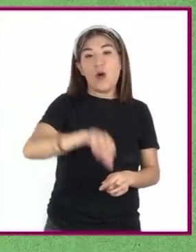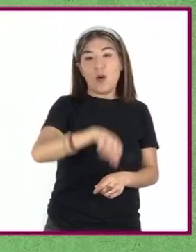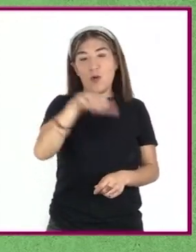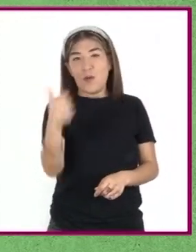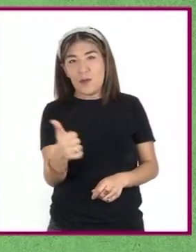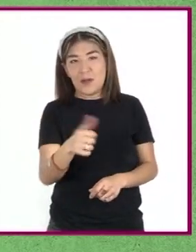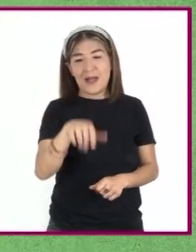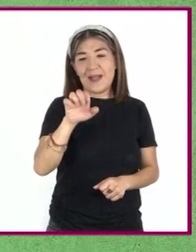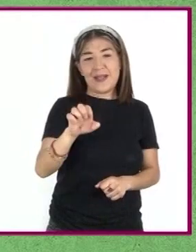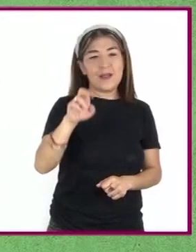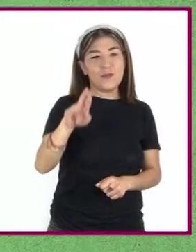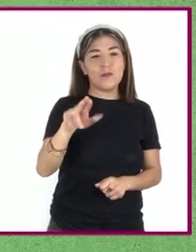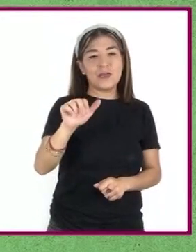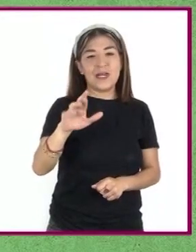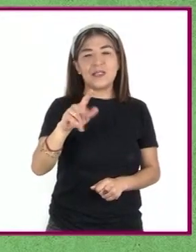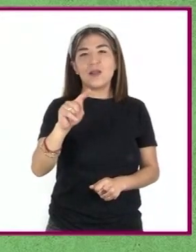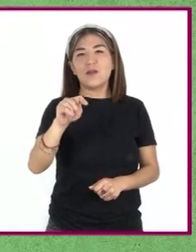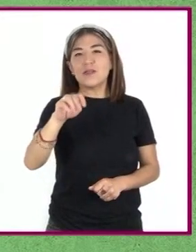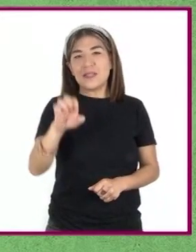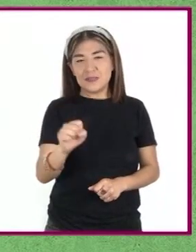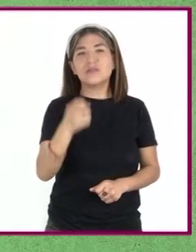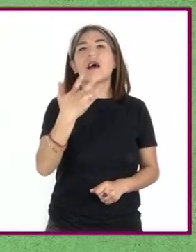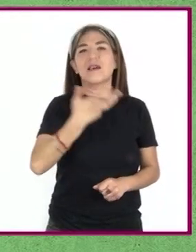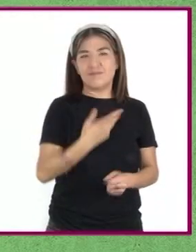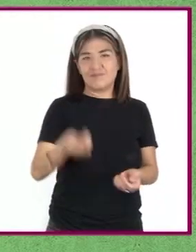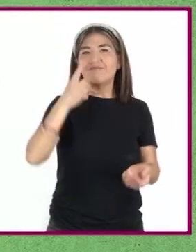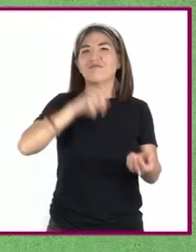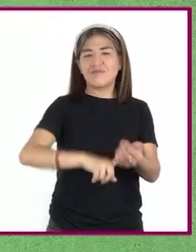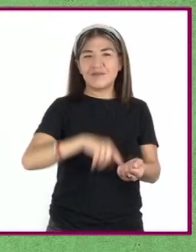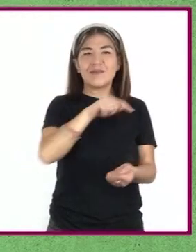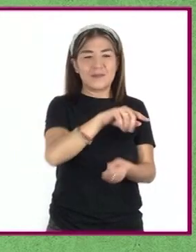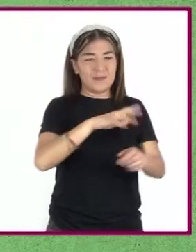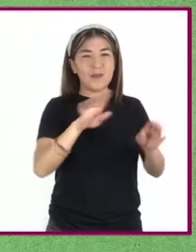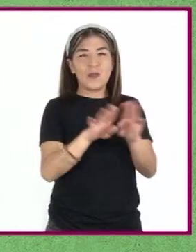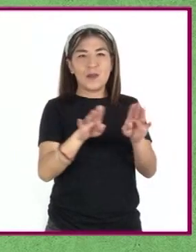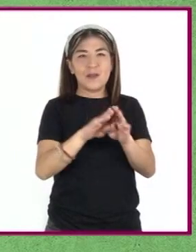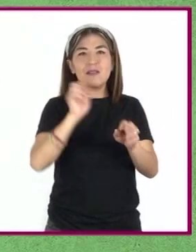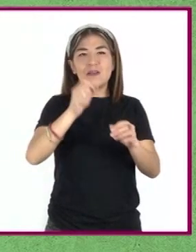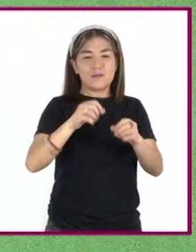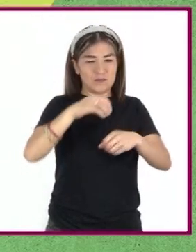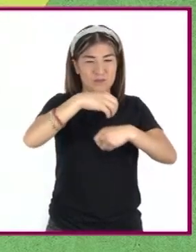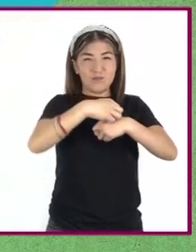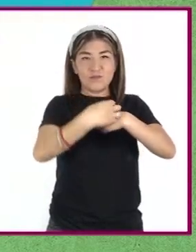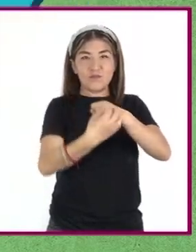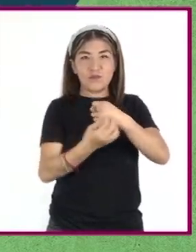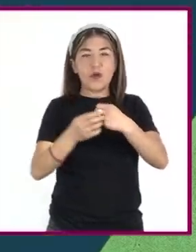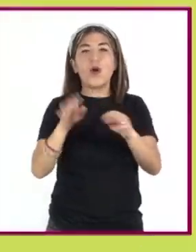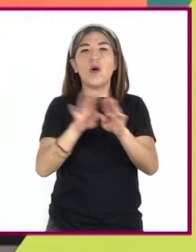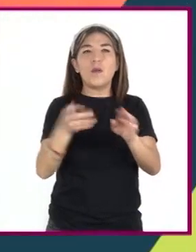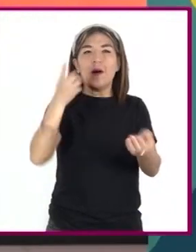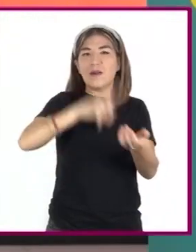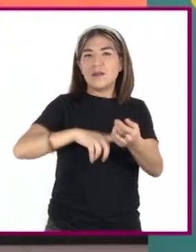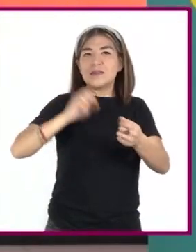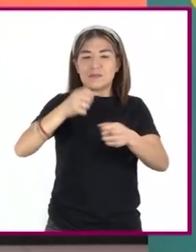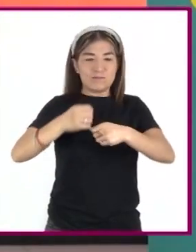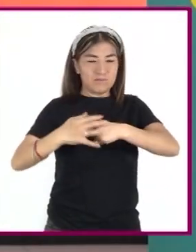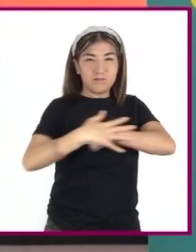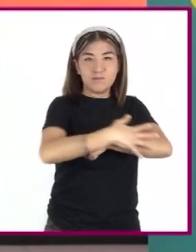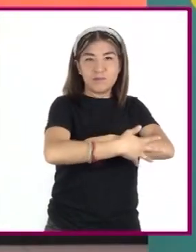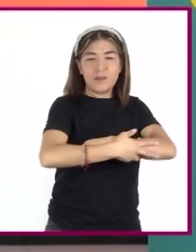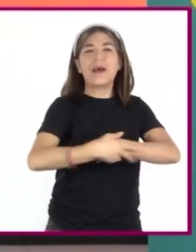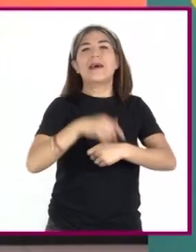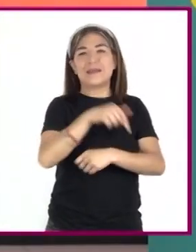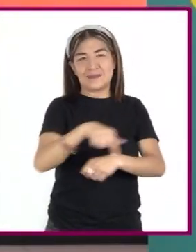las células eucariontes sí poseen núcleo rodeado de una membrana. De acuerdo con lo mencionado al